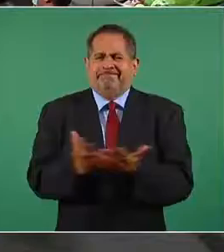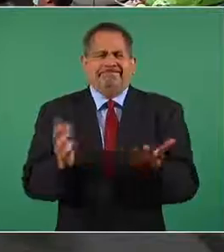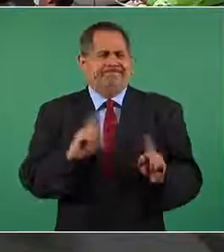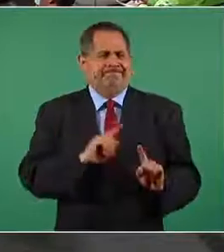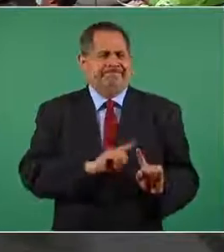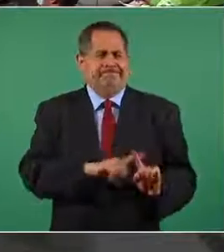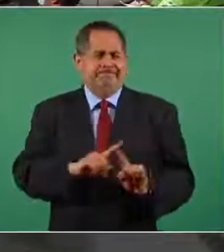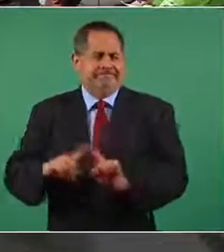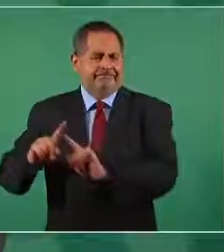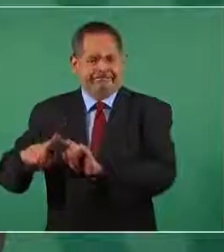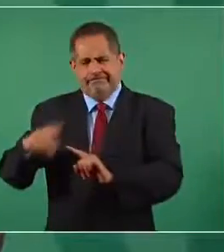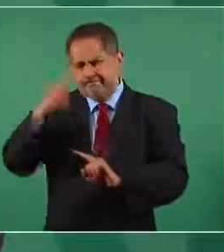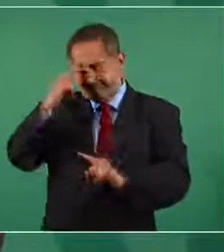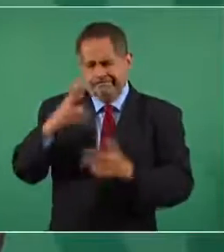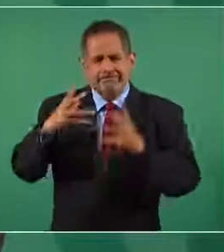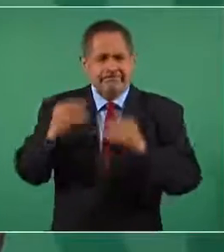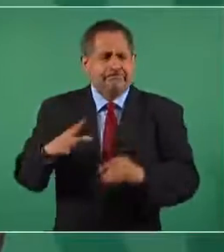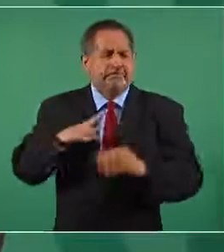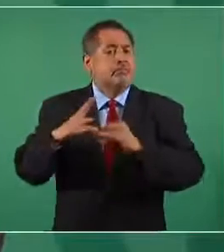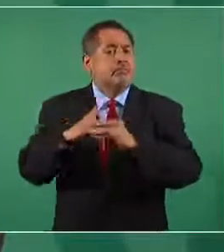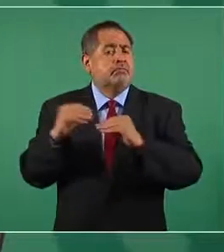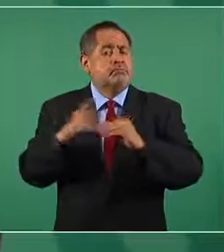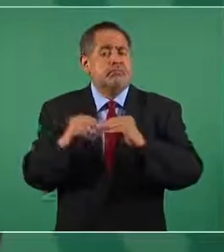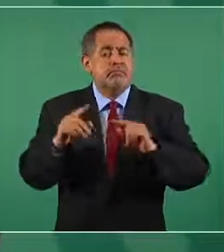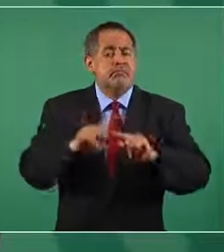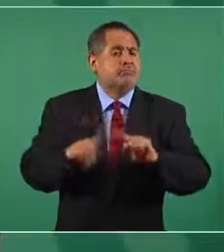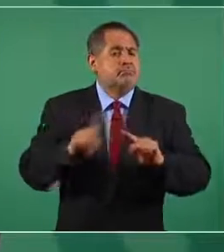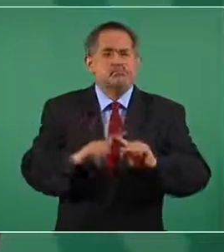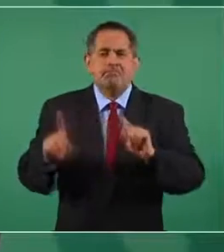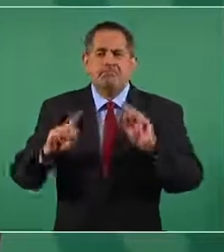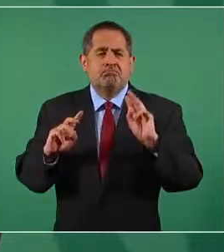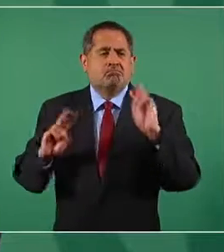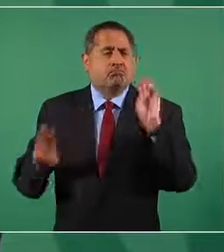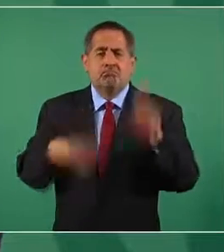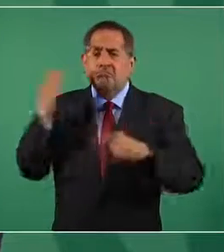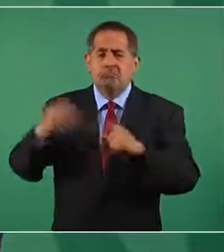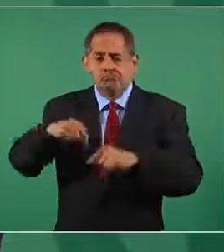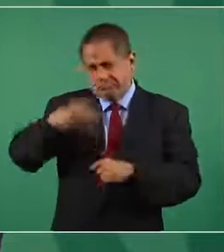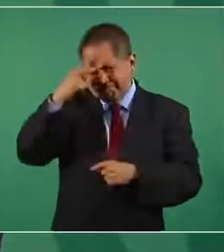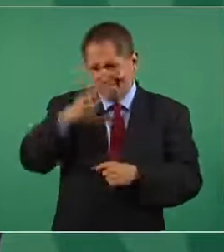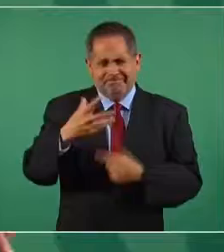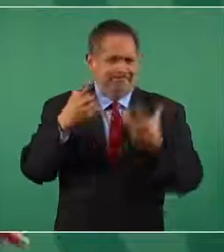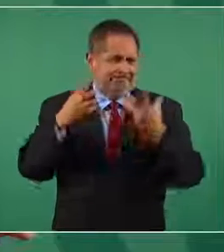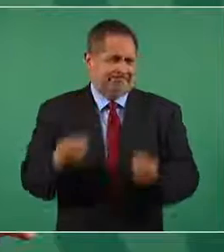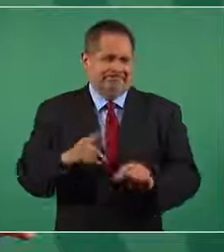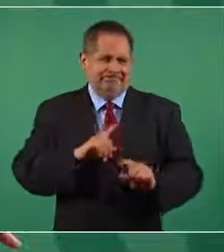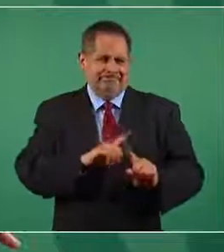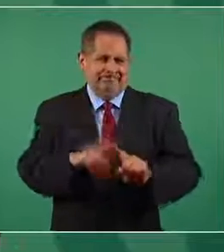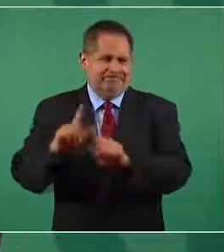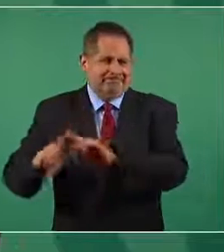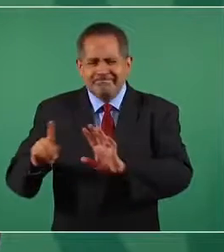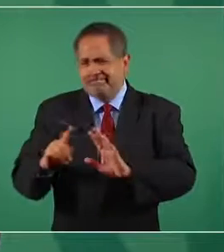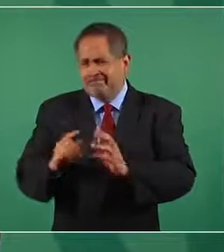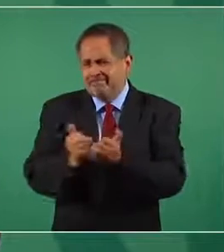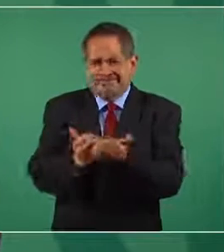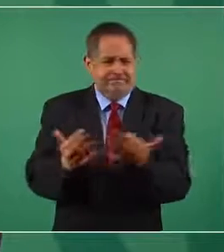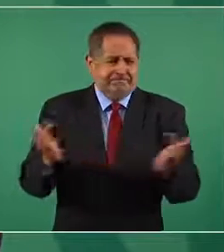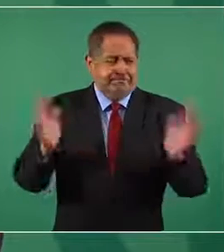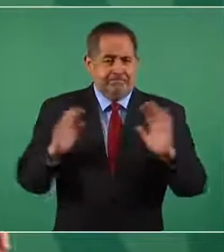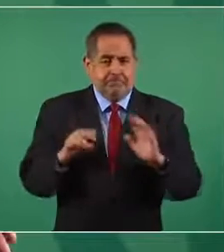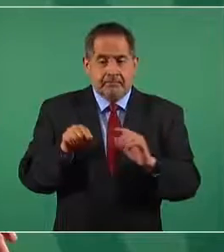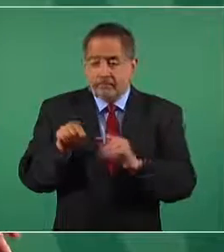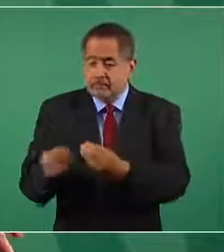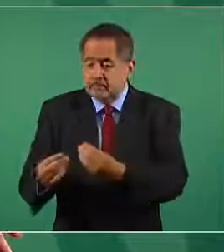que tiene más frutas en el mundo, de todo tipo de frutas, y